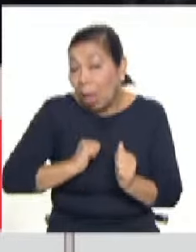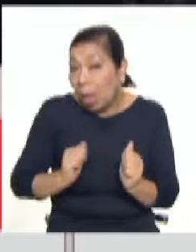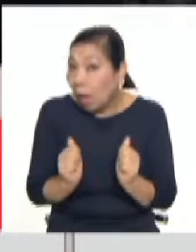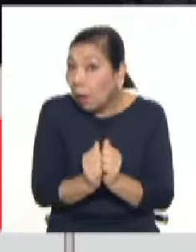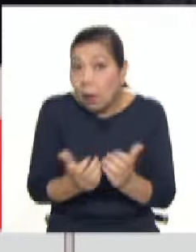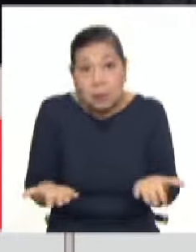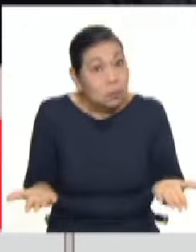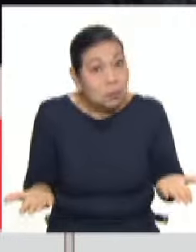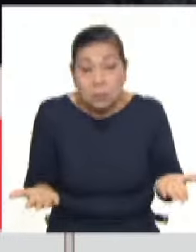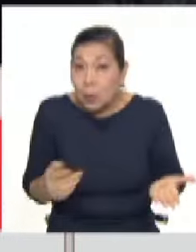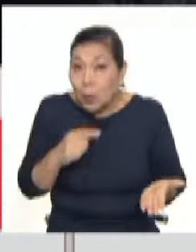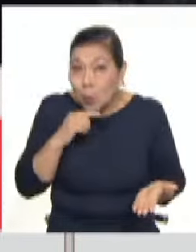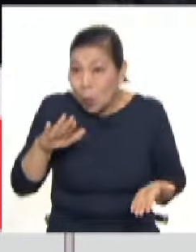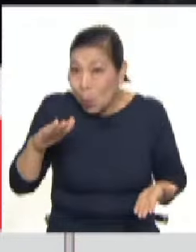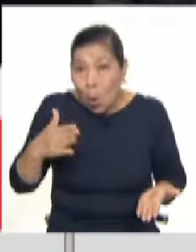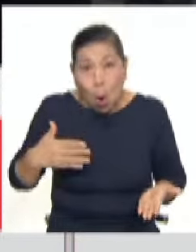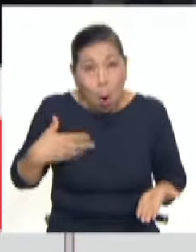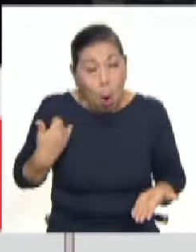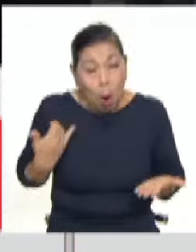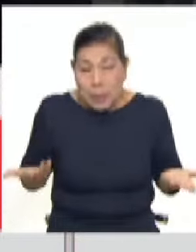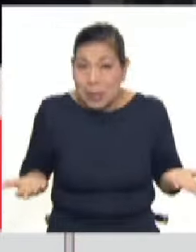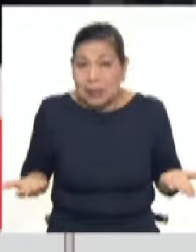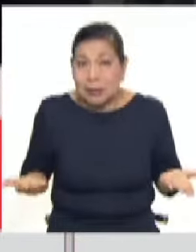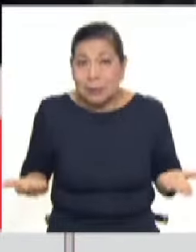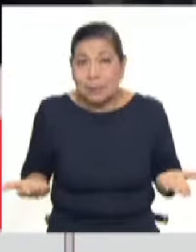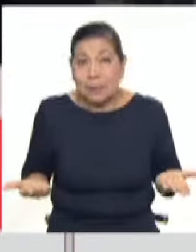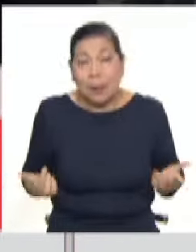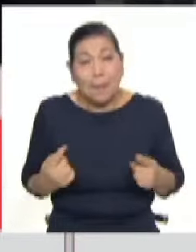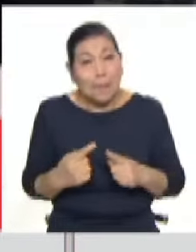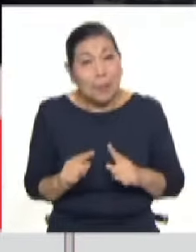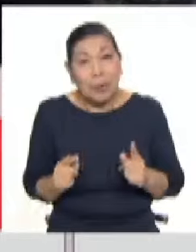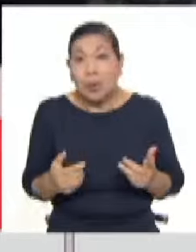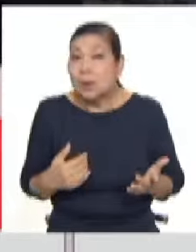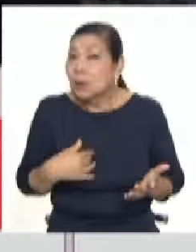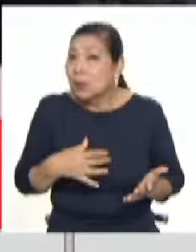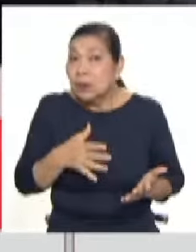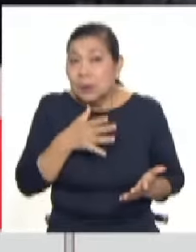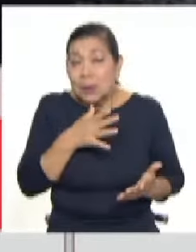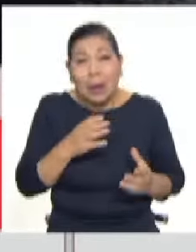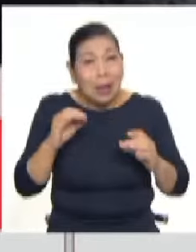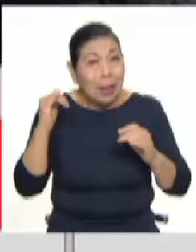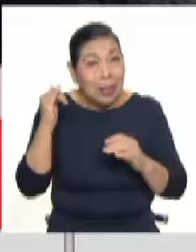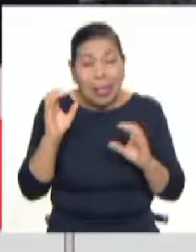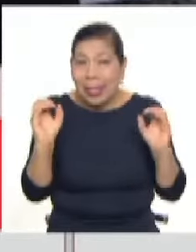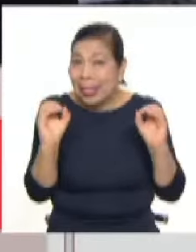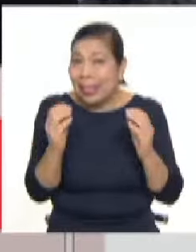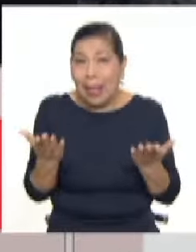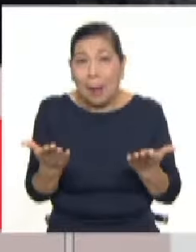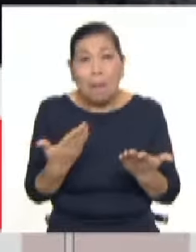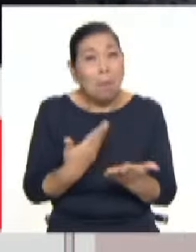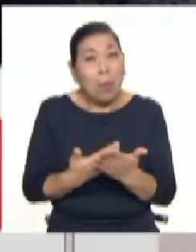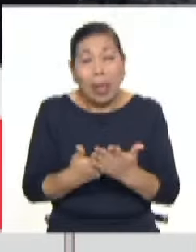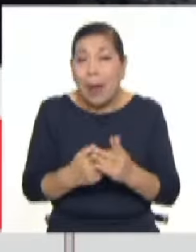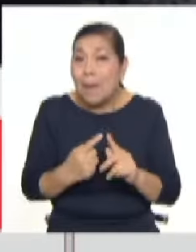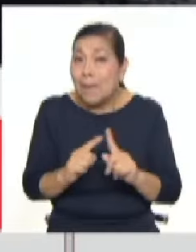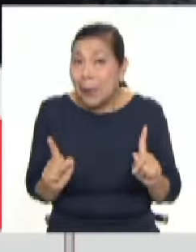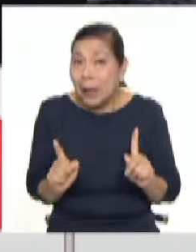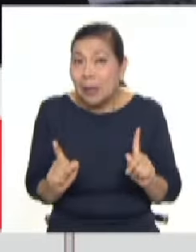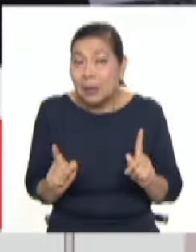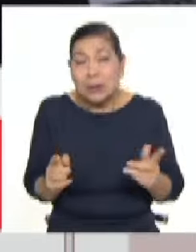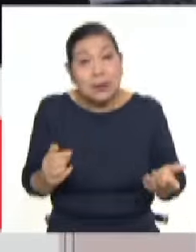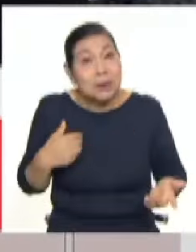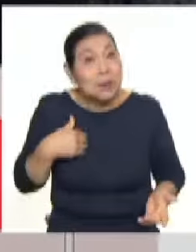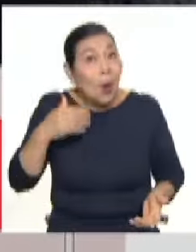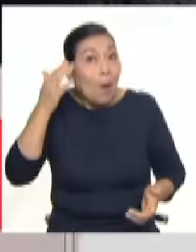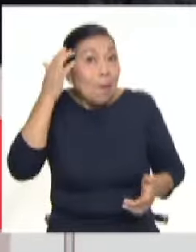se la habrían llevado porque ella es menor de edad? Claro, el único indicio, no tengo ninguna cámara, no tengo ninguna prueba, pero el único indicio